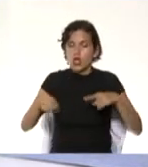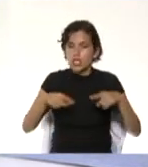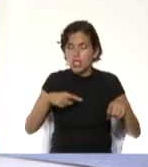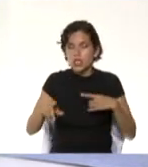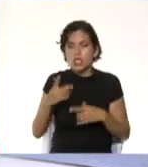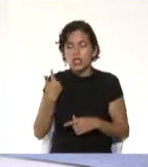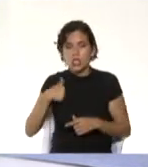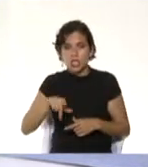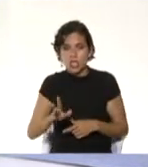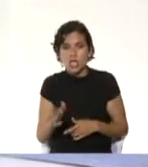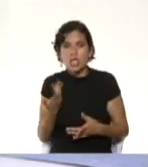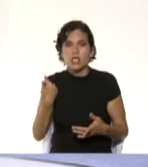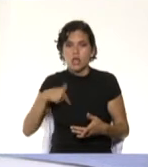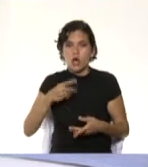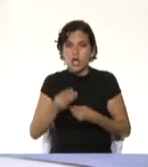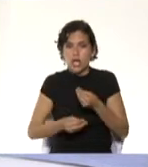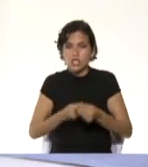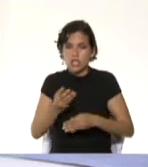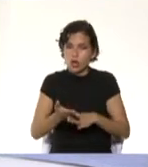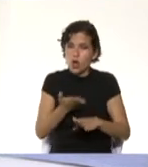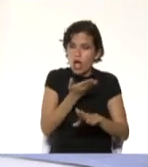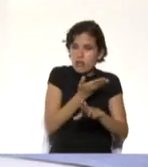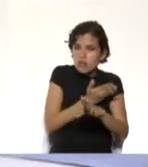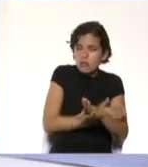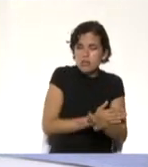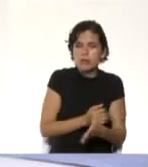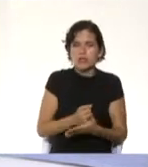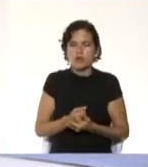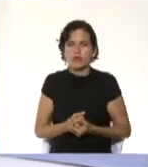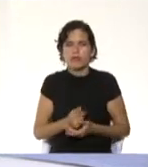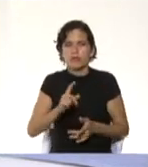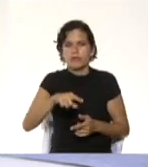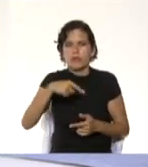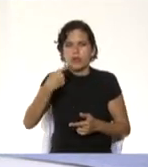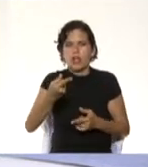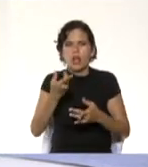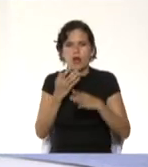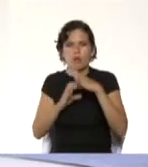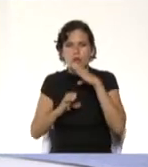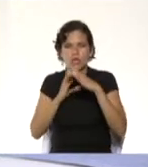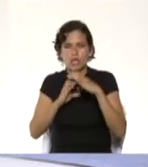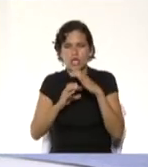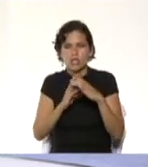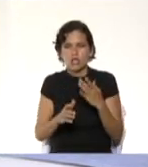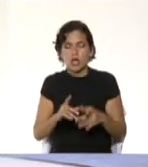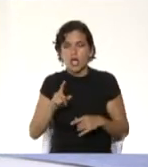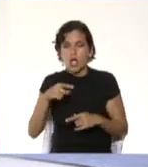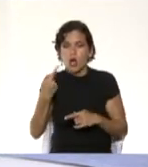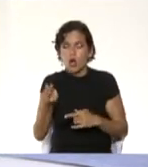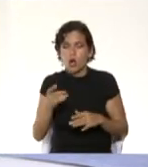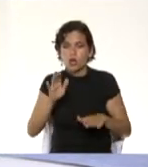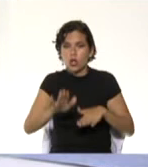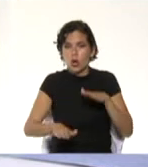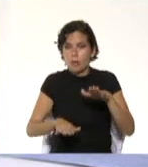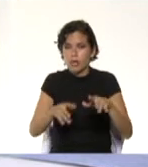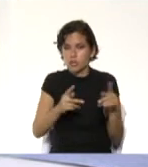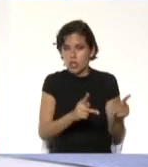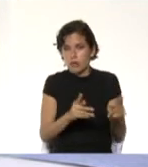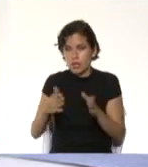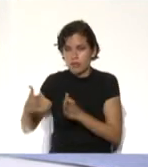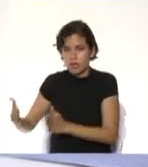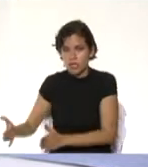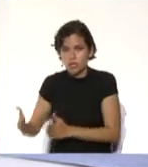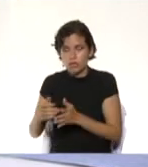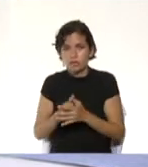esa coordinación la debo tener y debo hacerla con anticipación. Luego, la comunicación, que es otro de los pasos